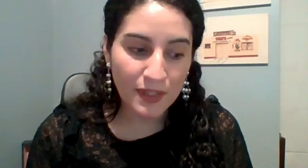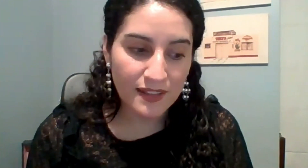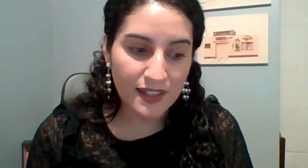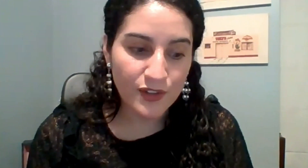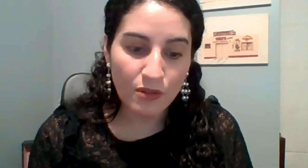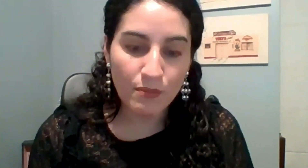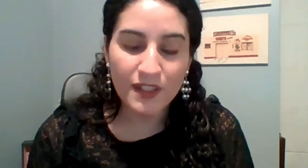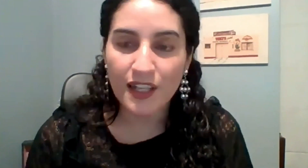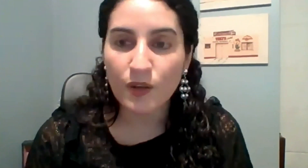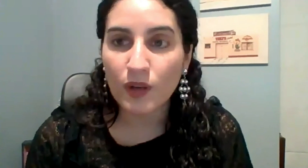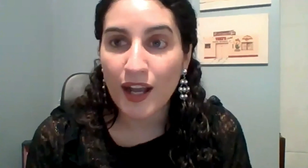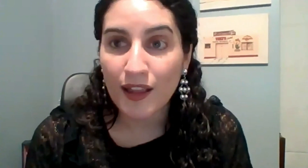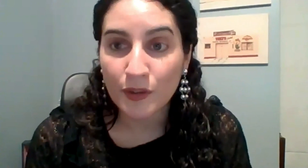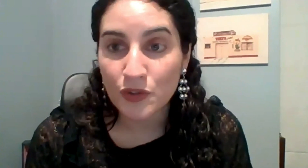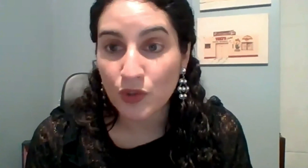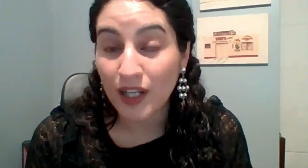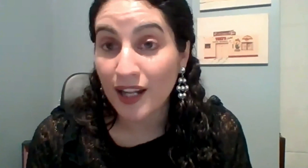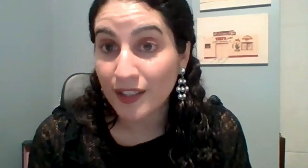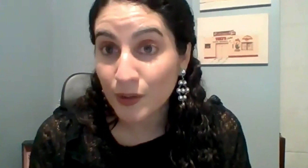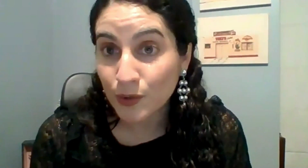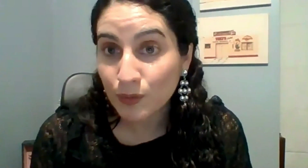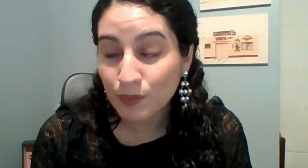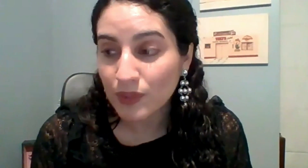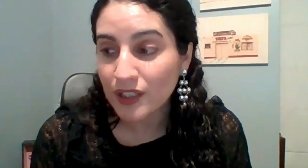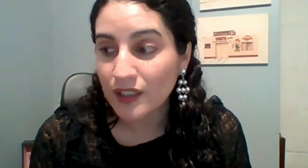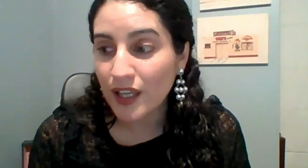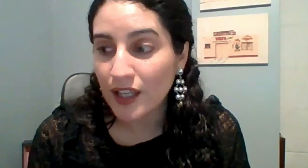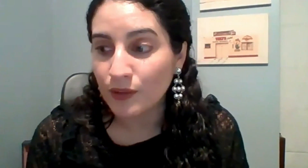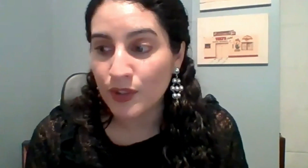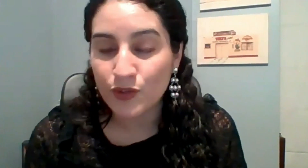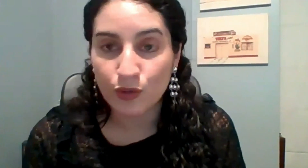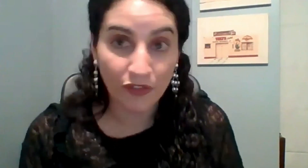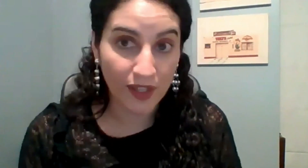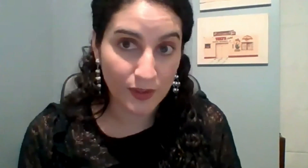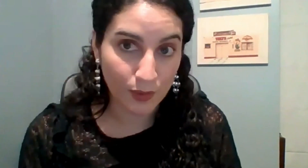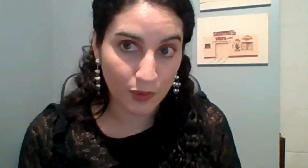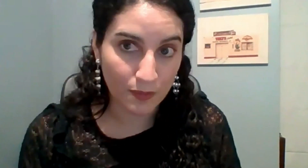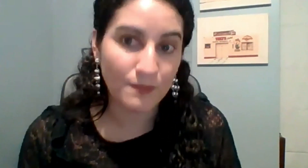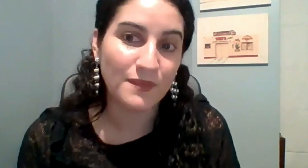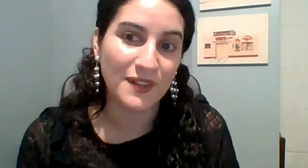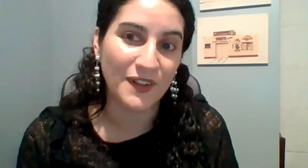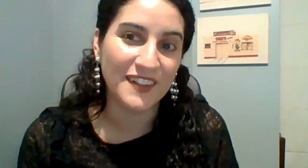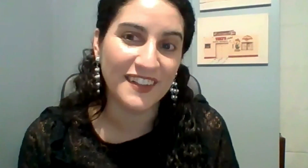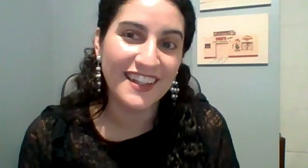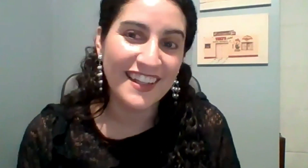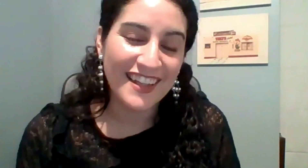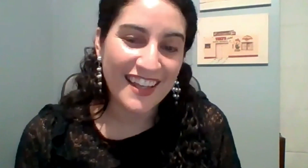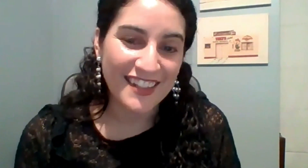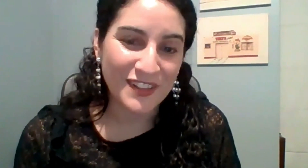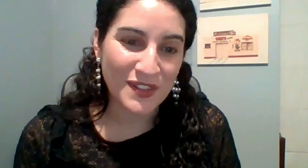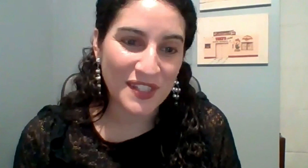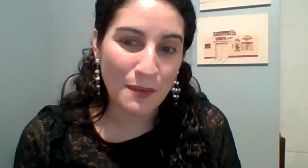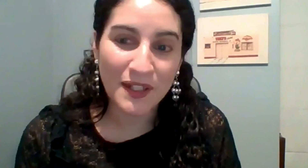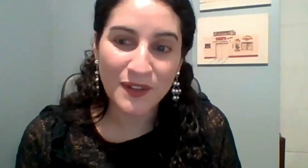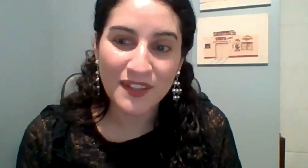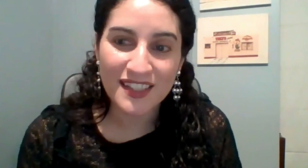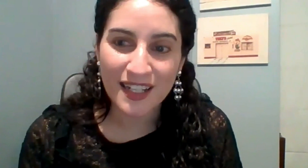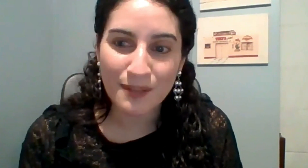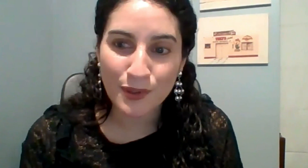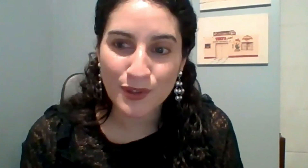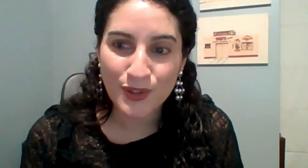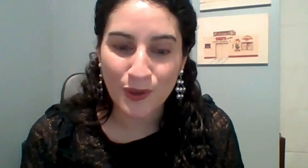esta presentación va a estar colgada en nuestro canal de YouTube y en nuestro Facebook, ¿no? Entonces,